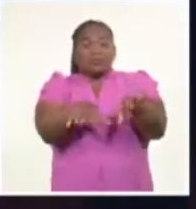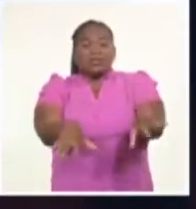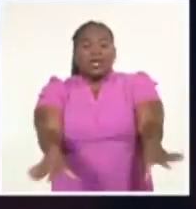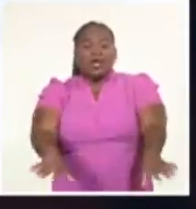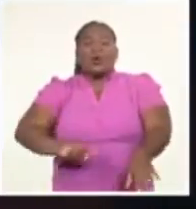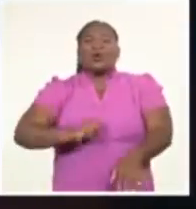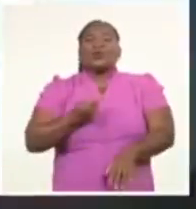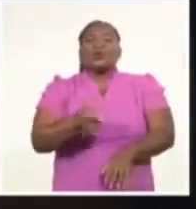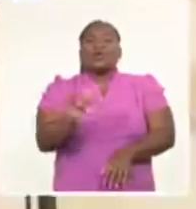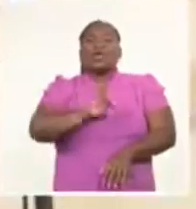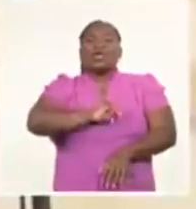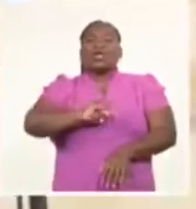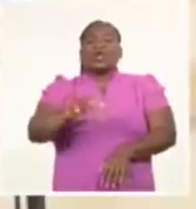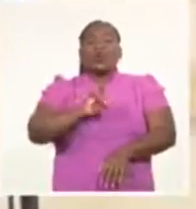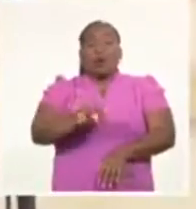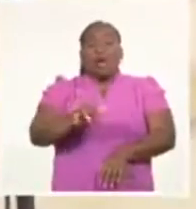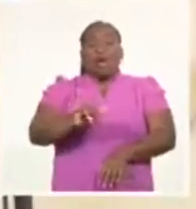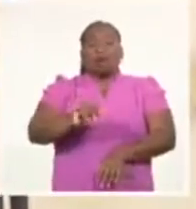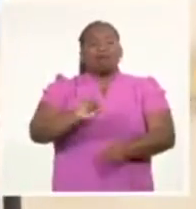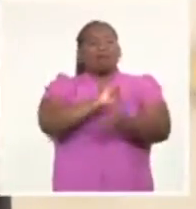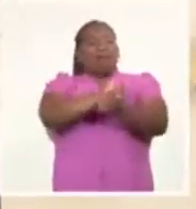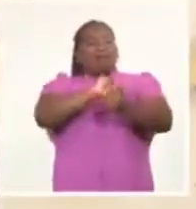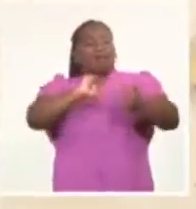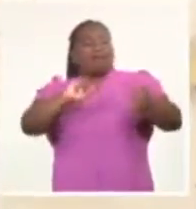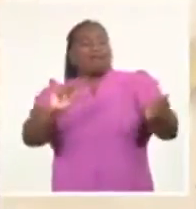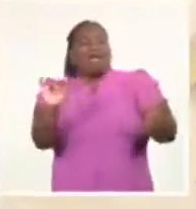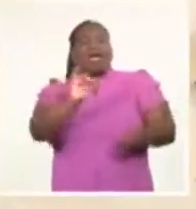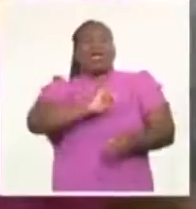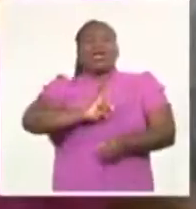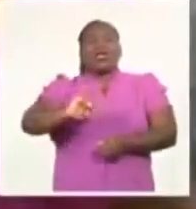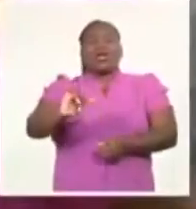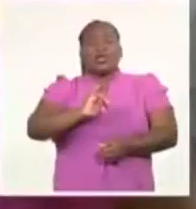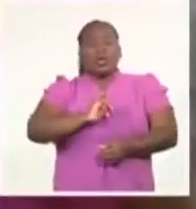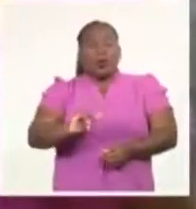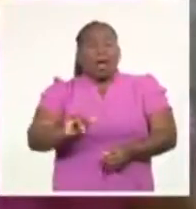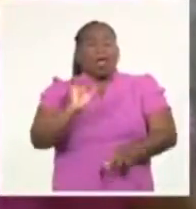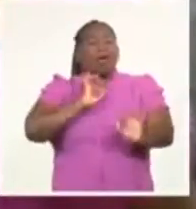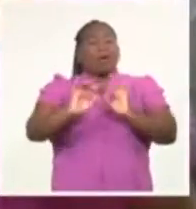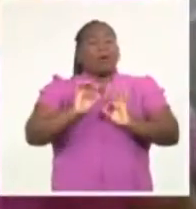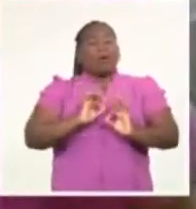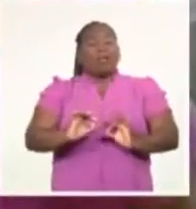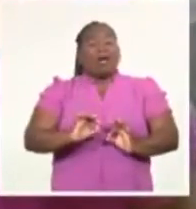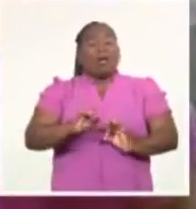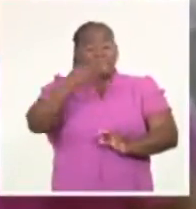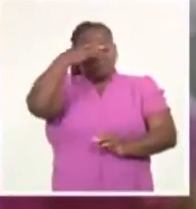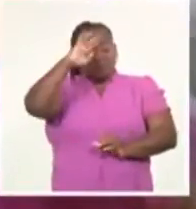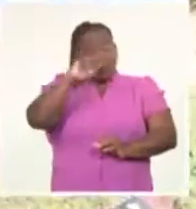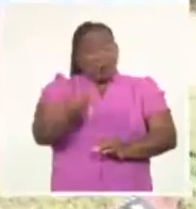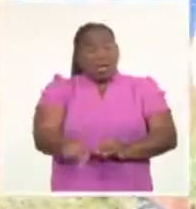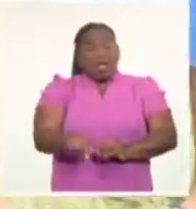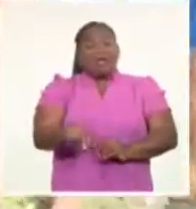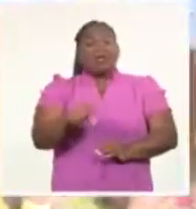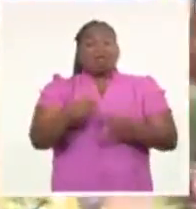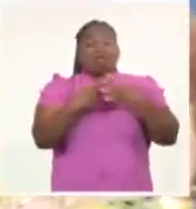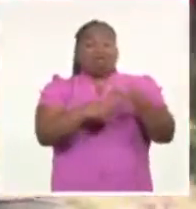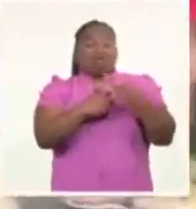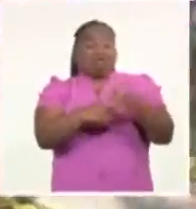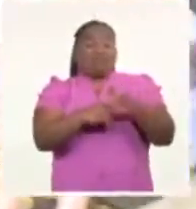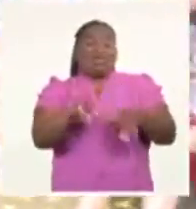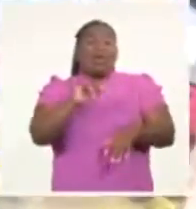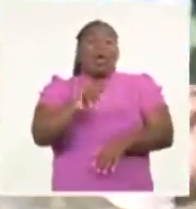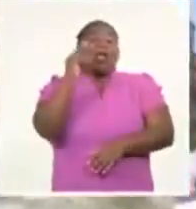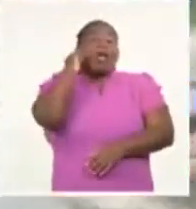del decoro, la savia de la libertad, el mantenimiento de la república y el remedio a sus males, como lo definiera José